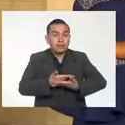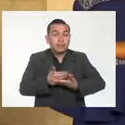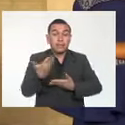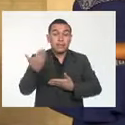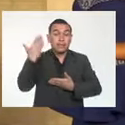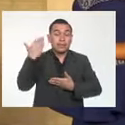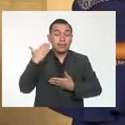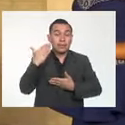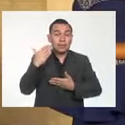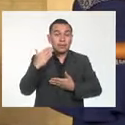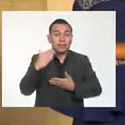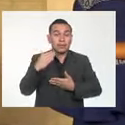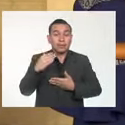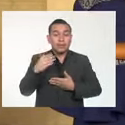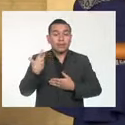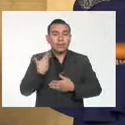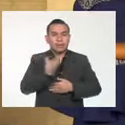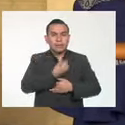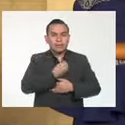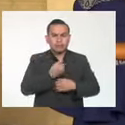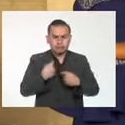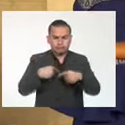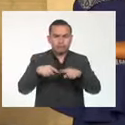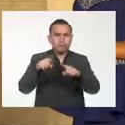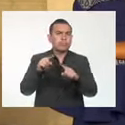Antes, durante y después del parto.